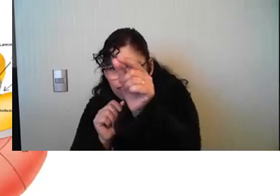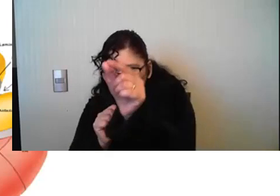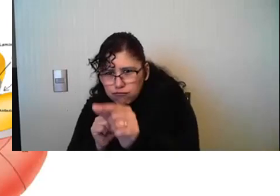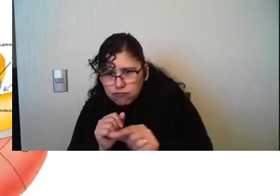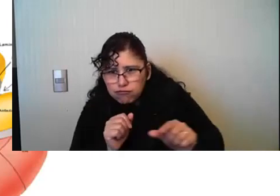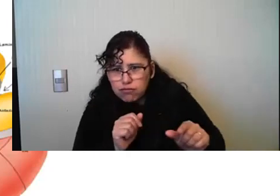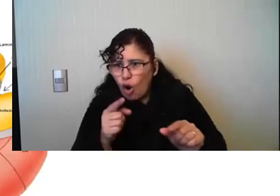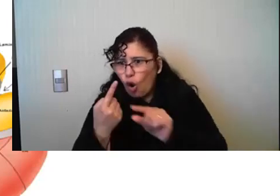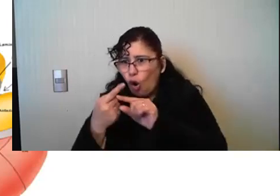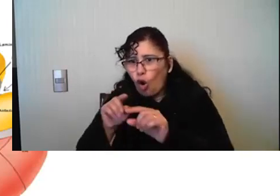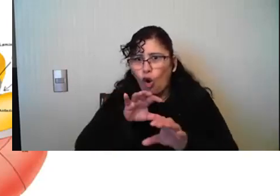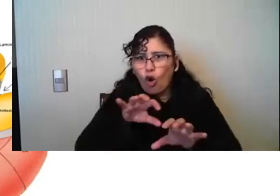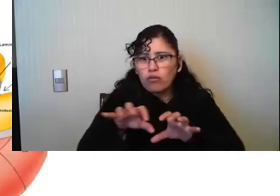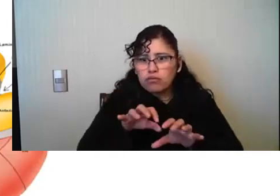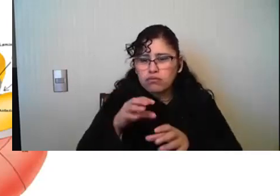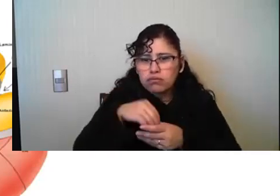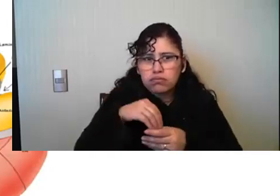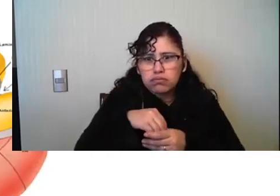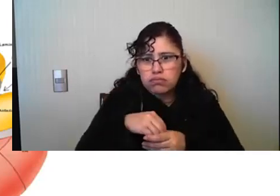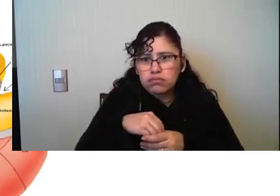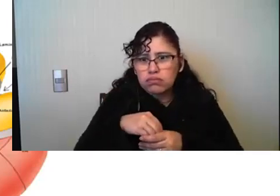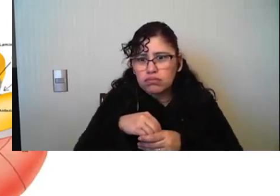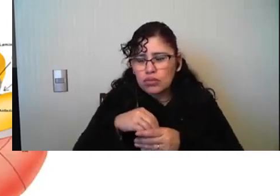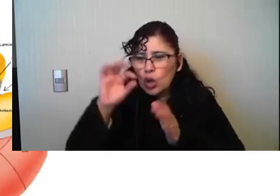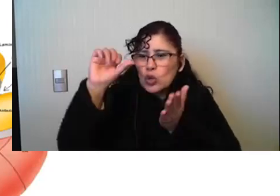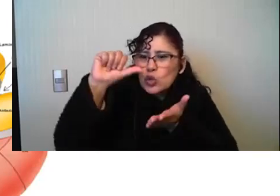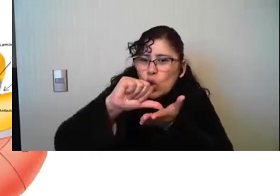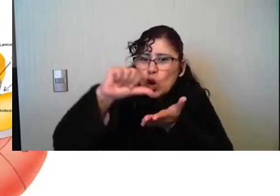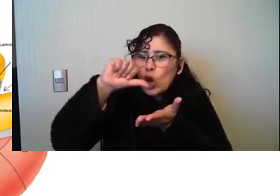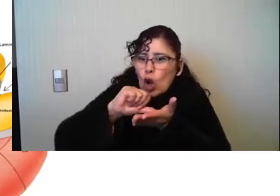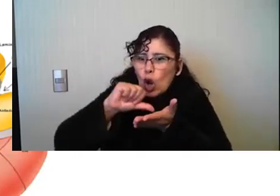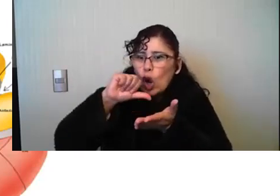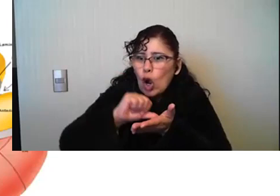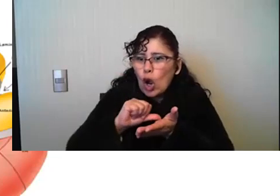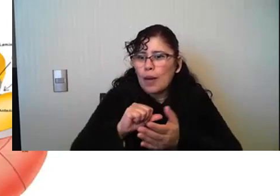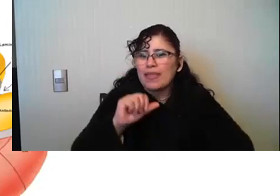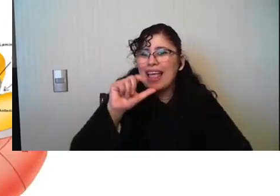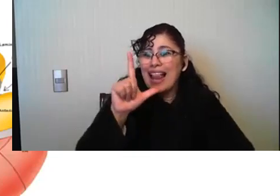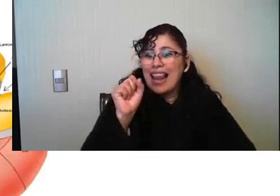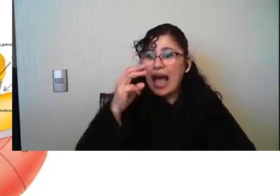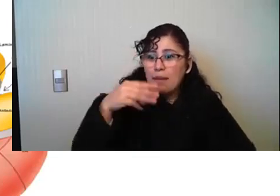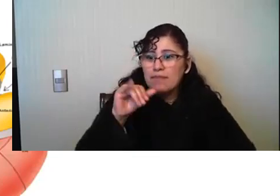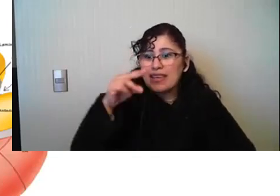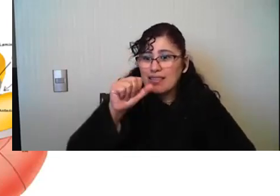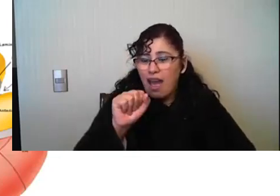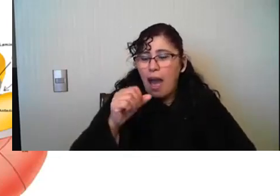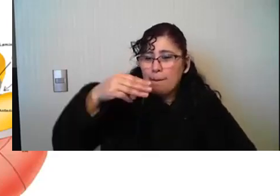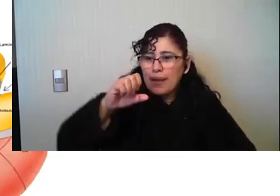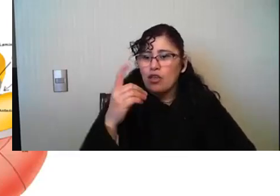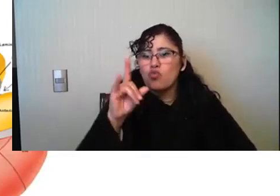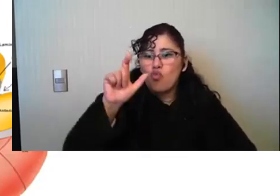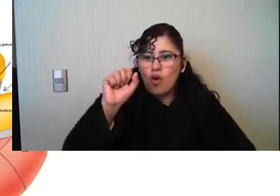elemento, que núcleos dentro de la lámina medular interna, que están representados